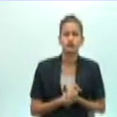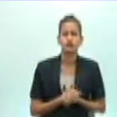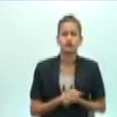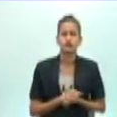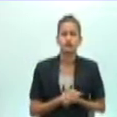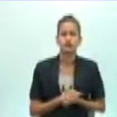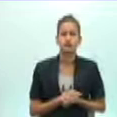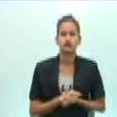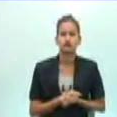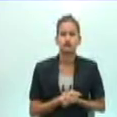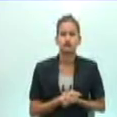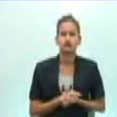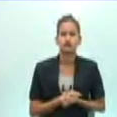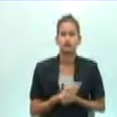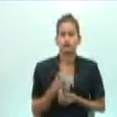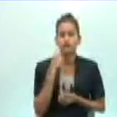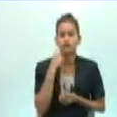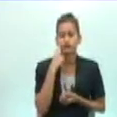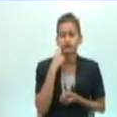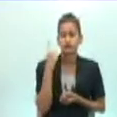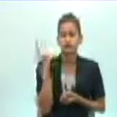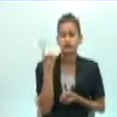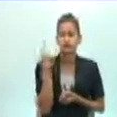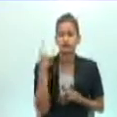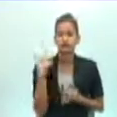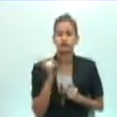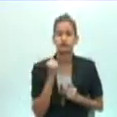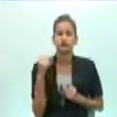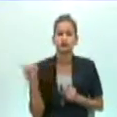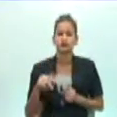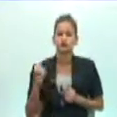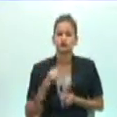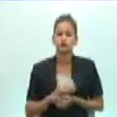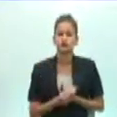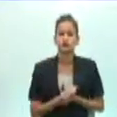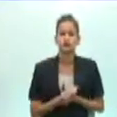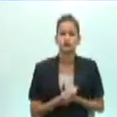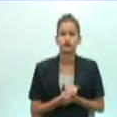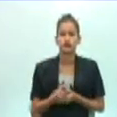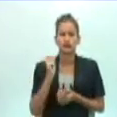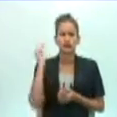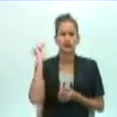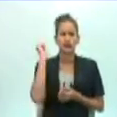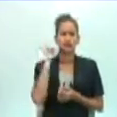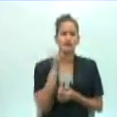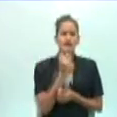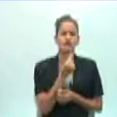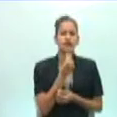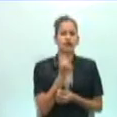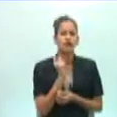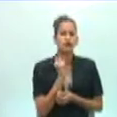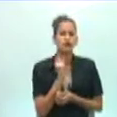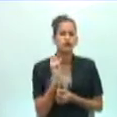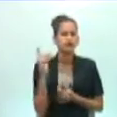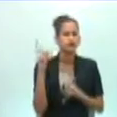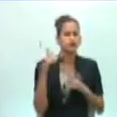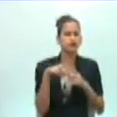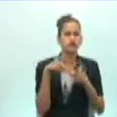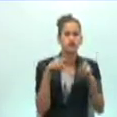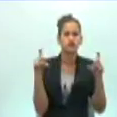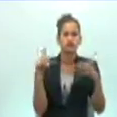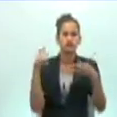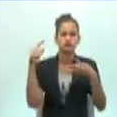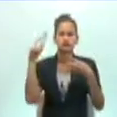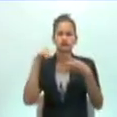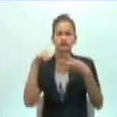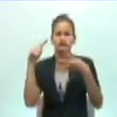entonces a la primera actividad. La experiencia del viejo es un texto argumentativo, narrativo,